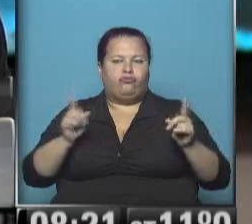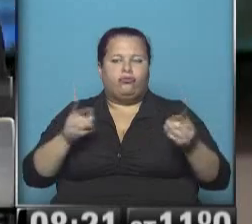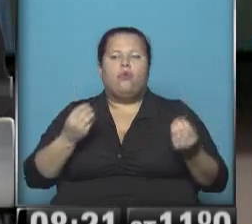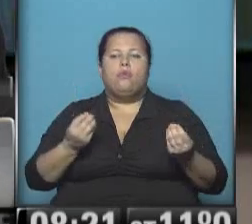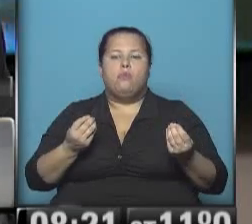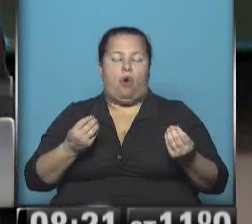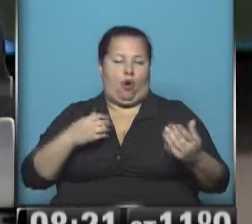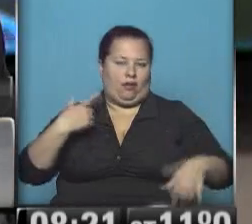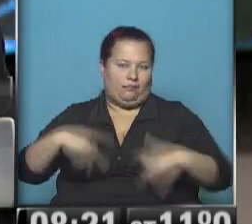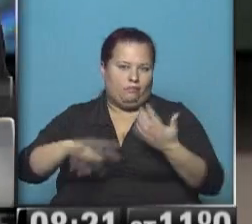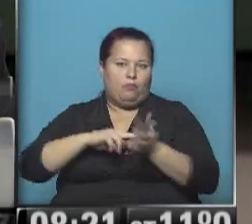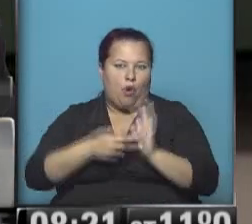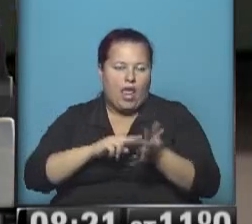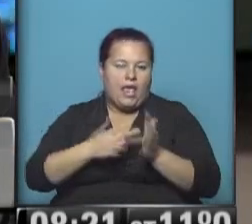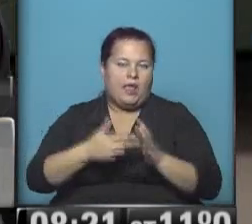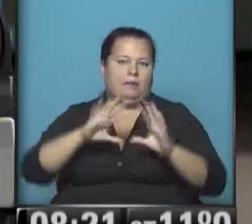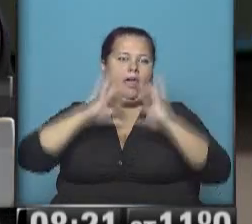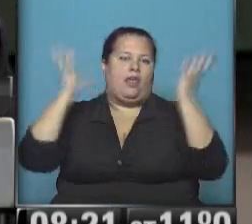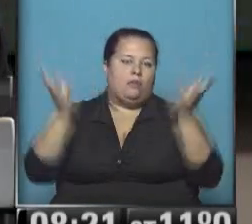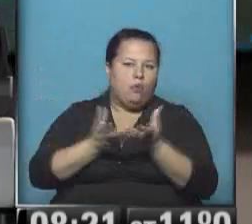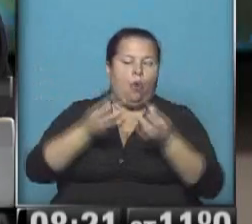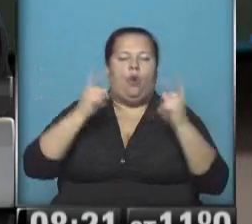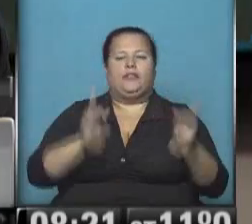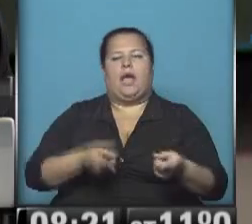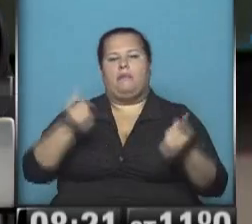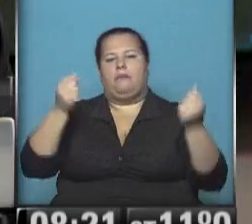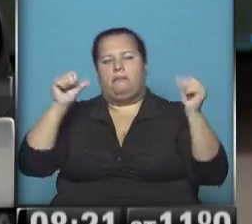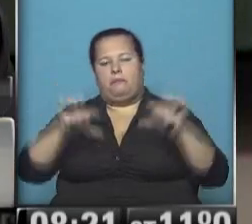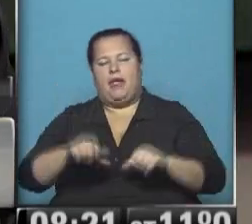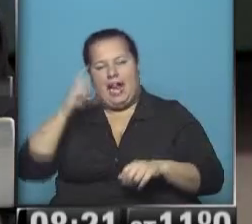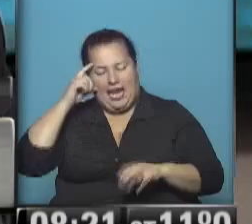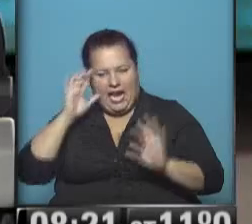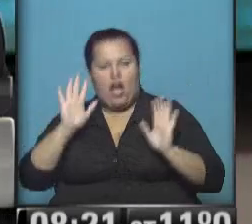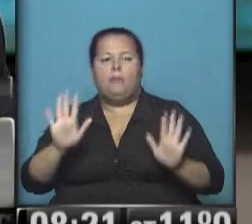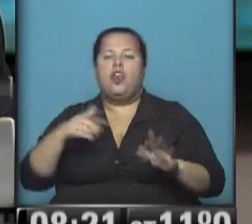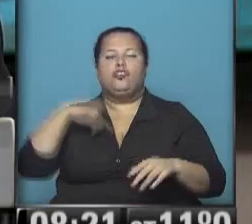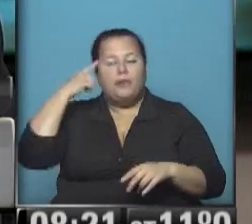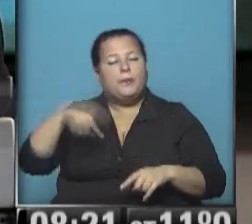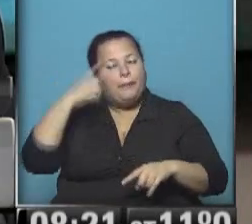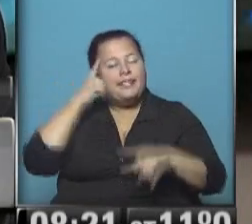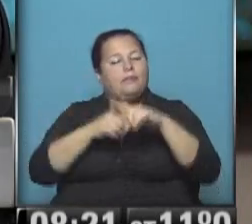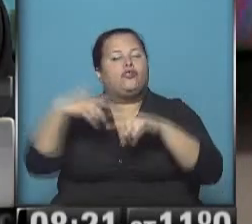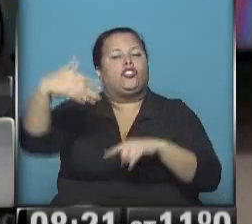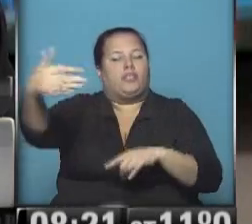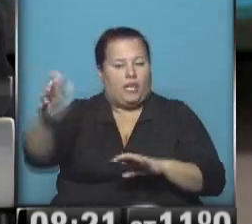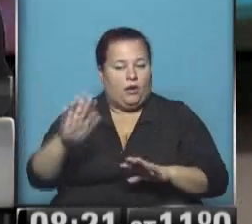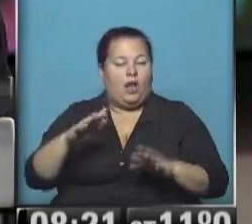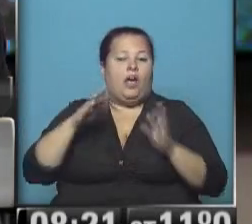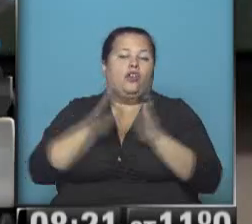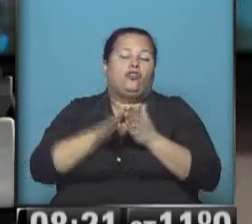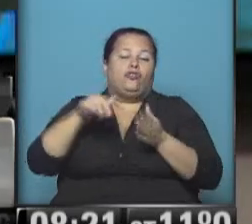todo lo que venía pasando en el plano internacional por también por la evaluación de enero así que yo creo que esto hay que verlo en perspectiva en lo coyuntural